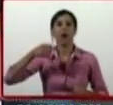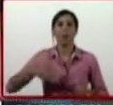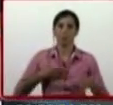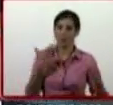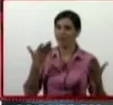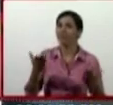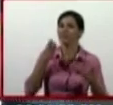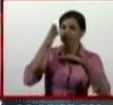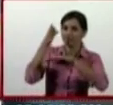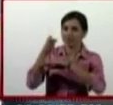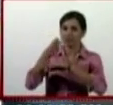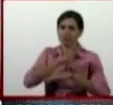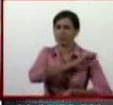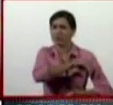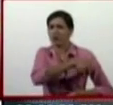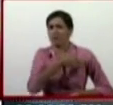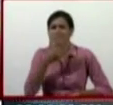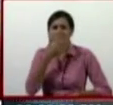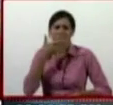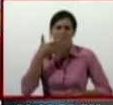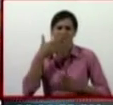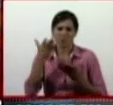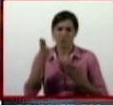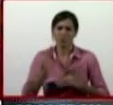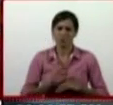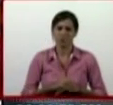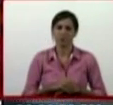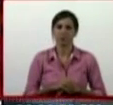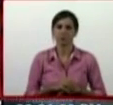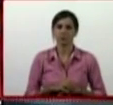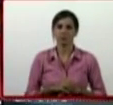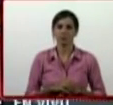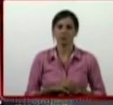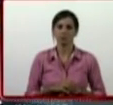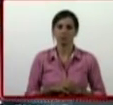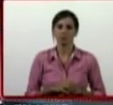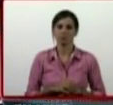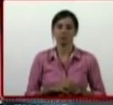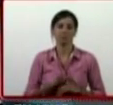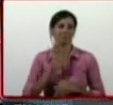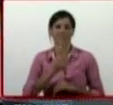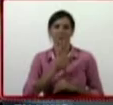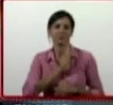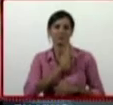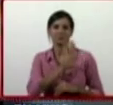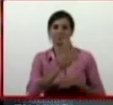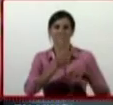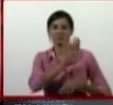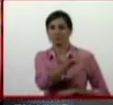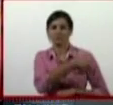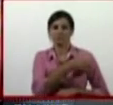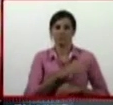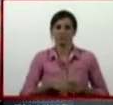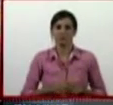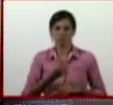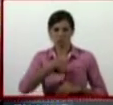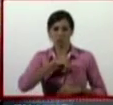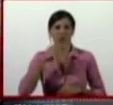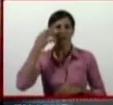a las universidades de esos países capitalistas. Nosotros